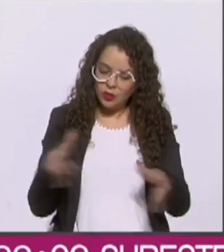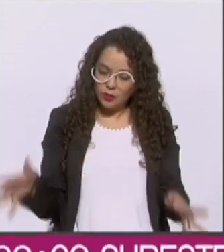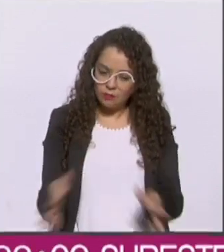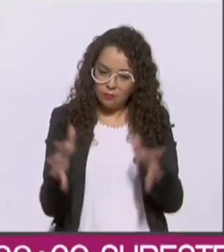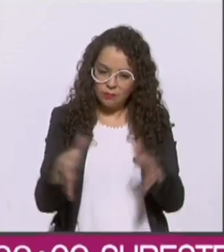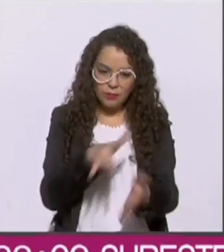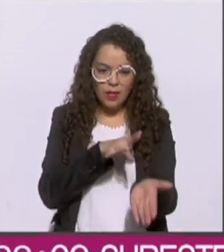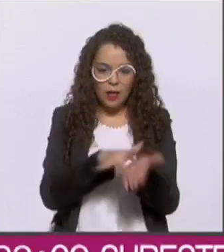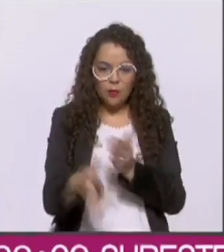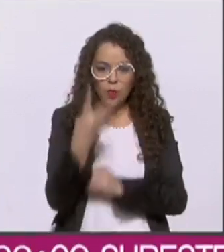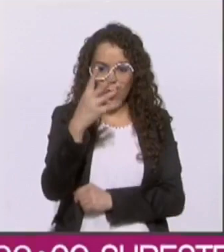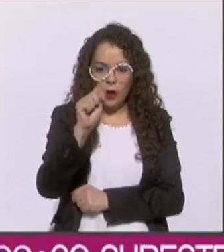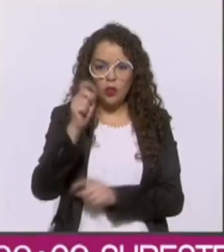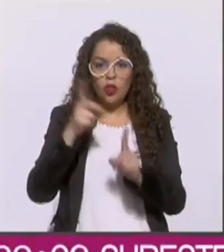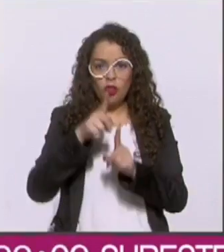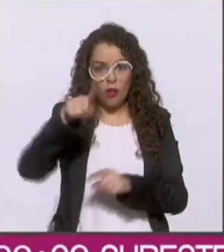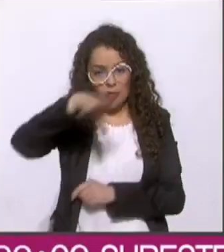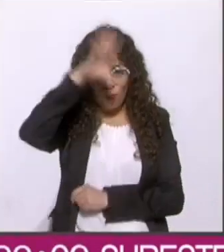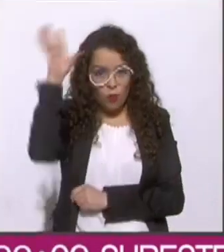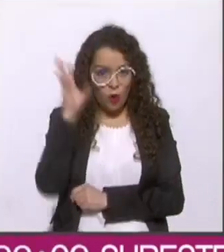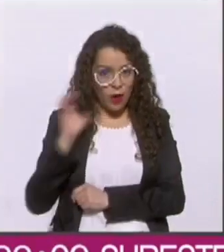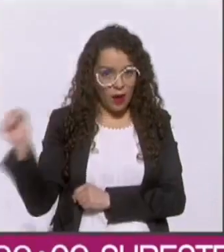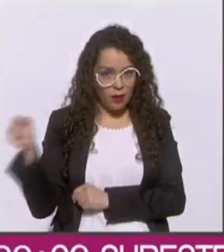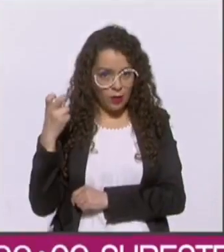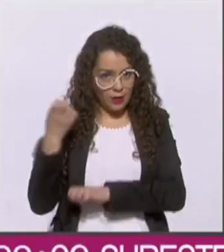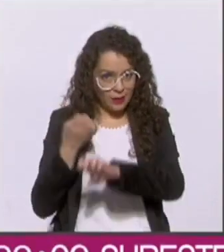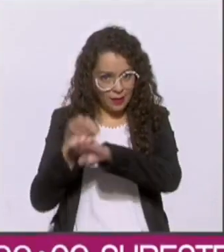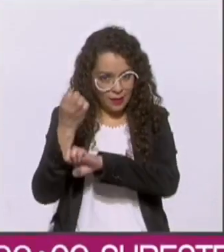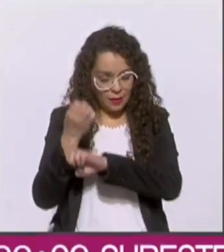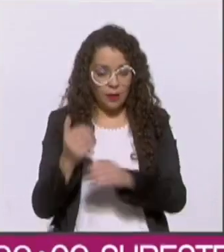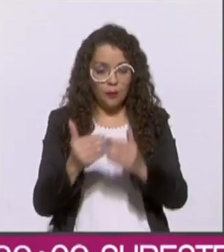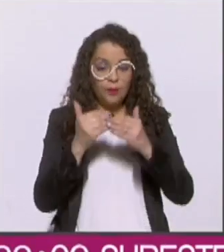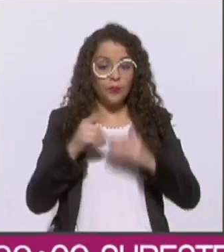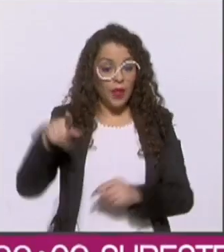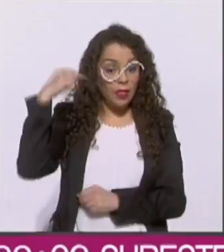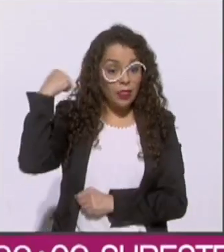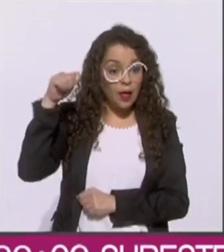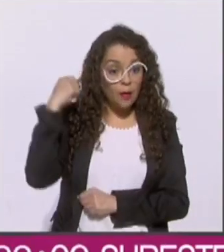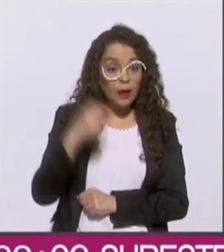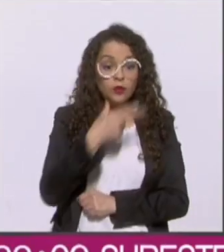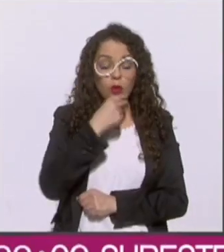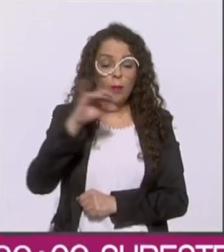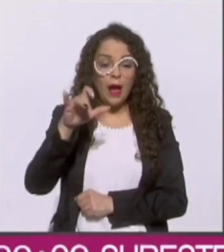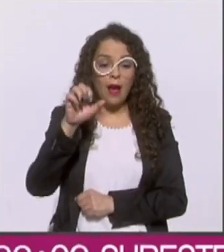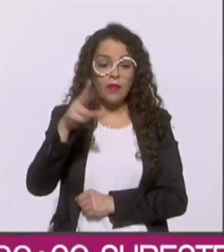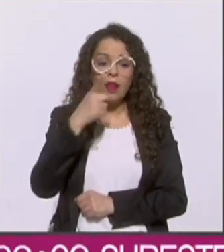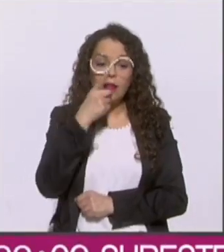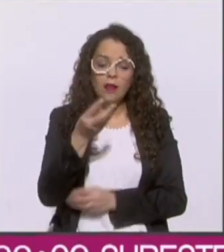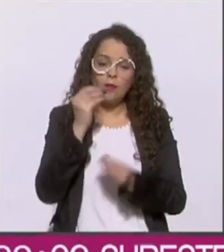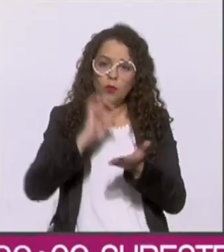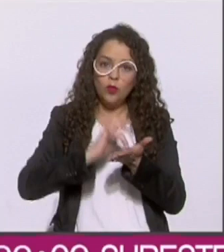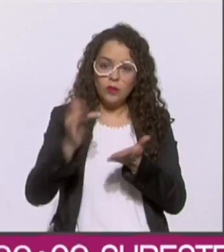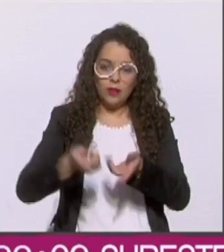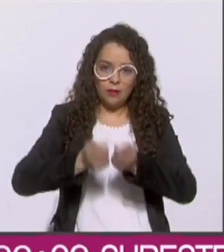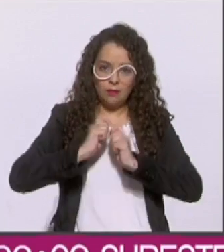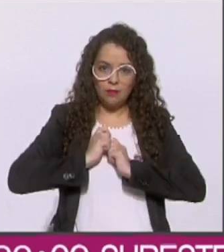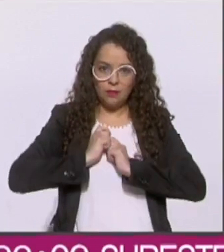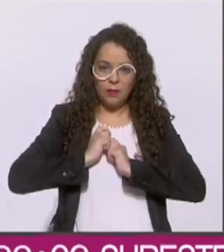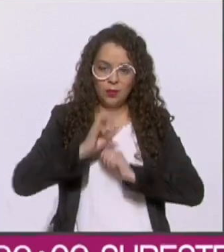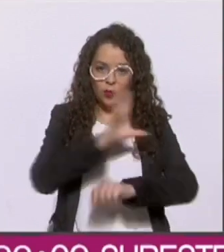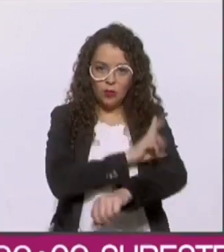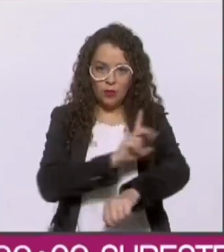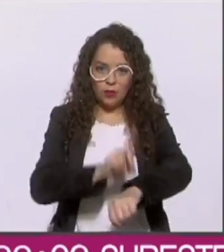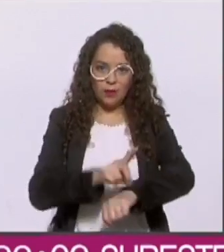Transformación en Morelos. Javier May agradeció al pueblo de Tabasco por su confianza para encabezar la coordinación en su